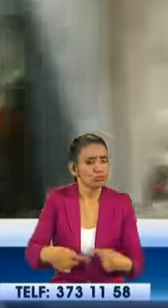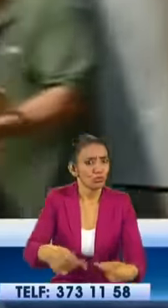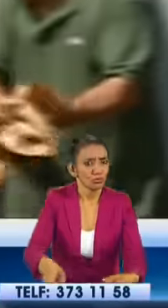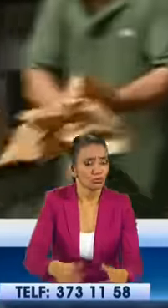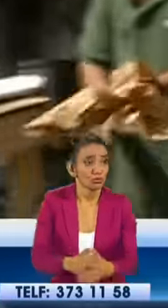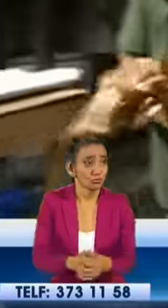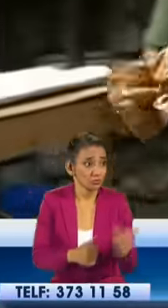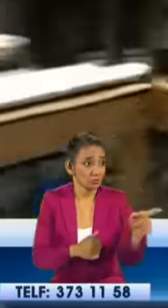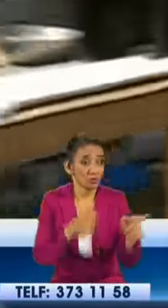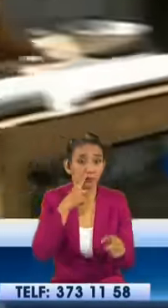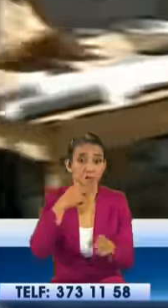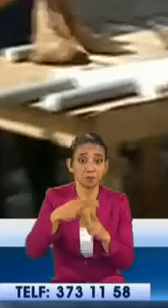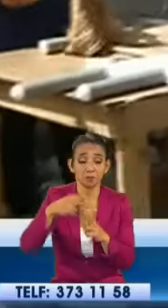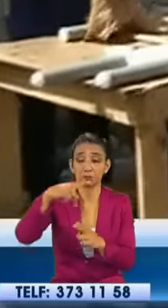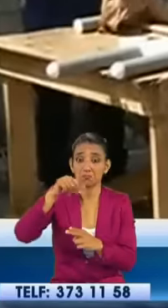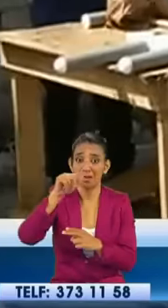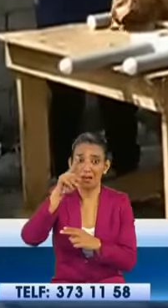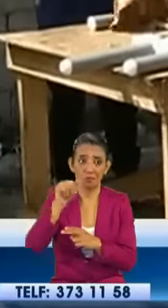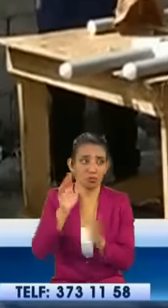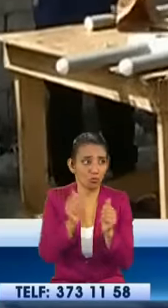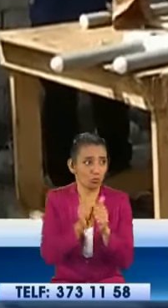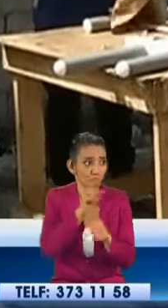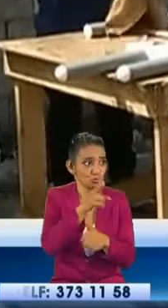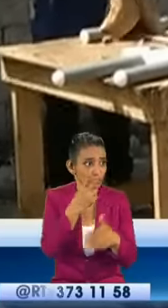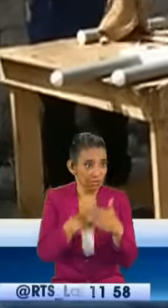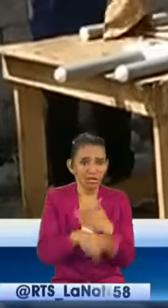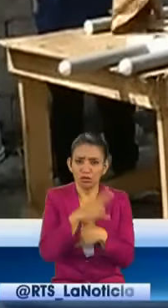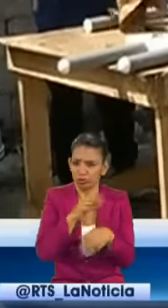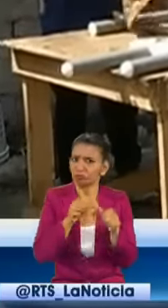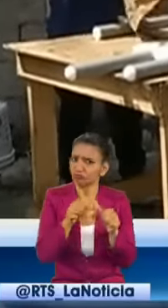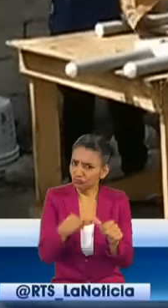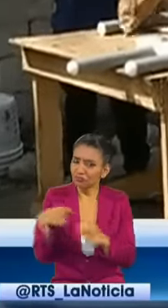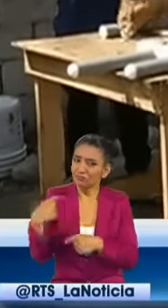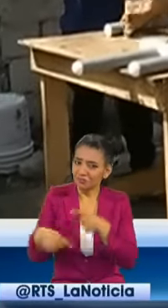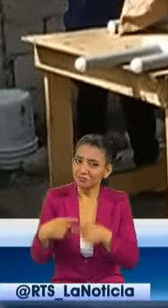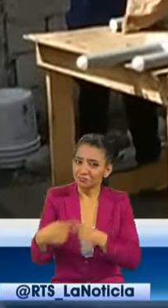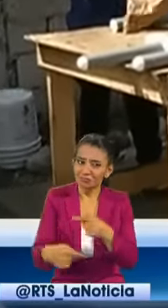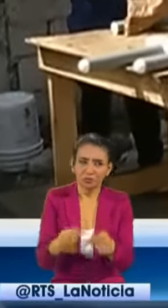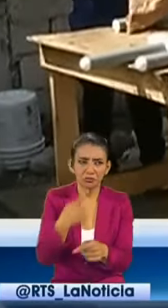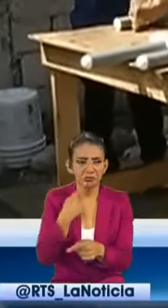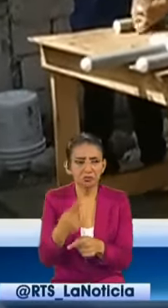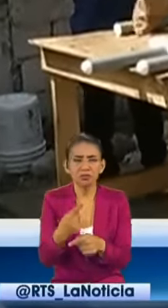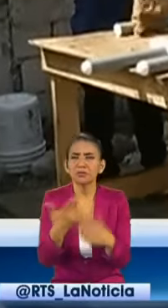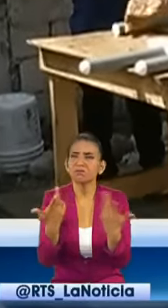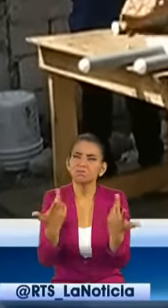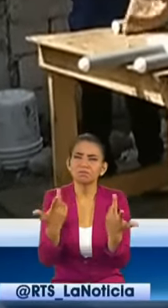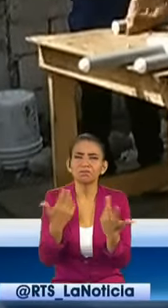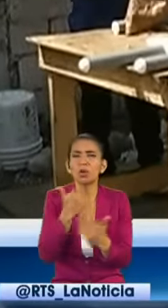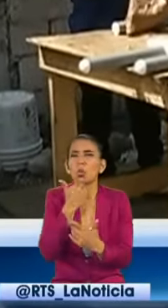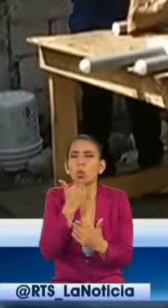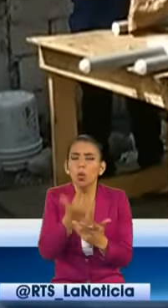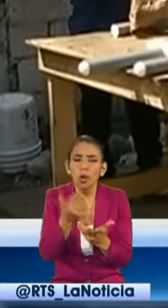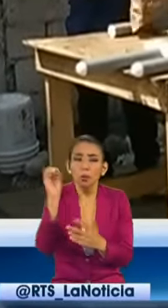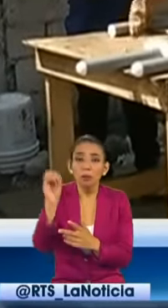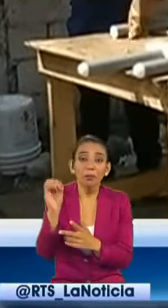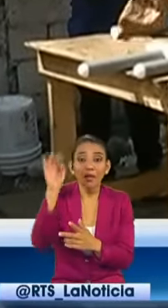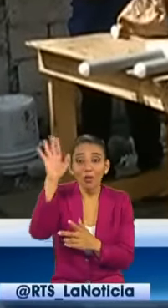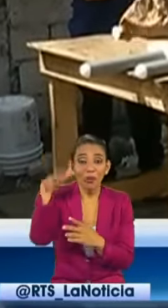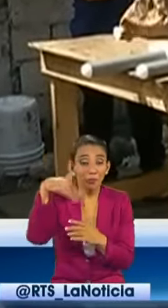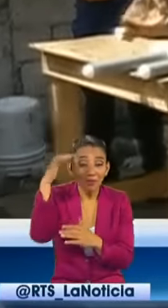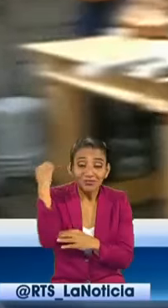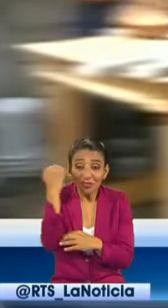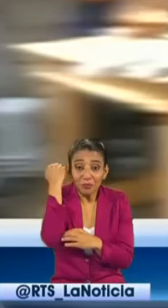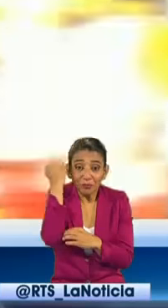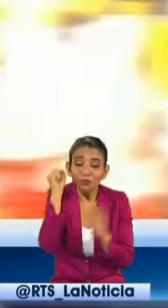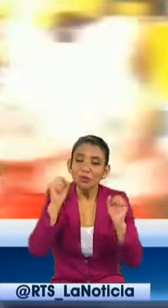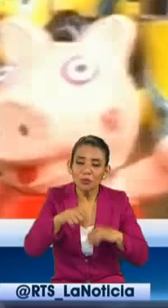Pablo, que junto a su hijo, que ha continuado el negocio familiar, ellos analizan los principales personajes de las películas que están